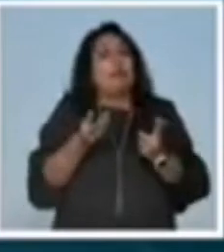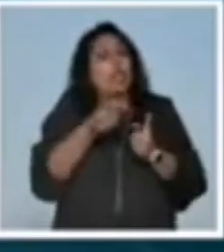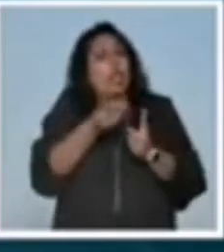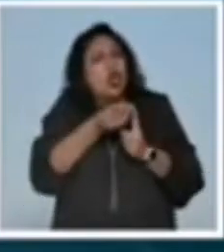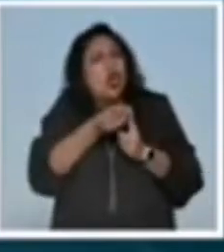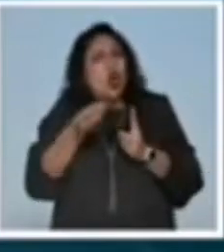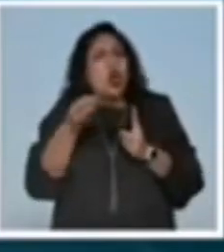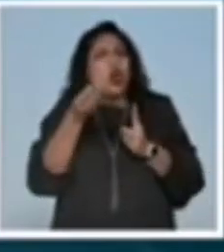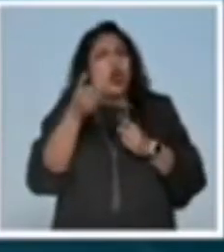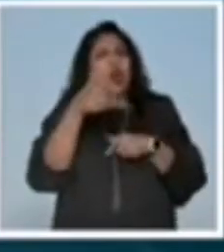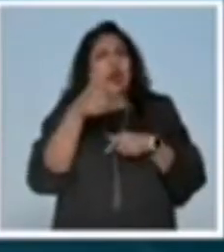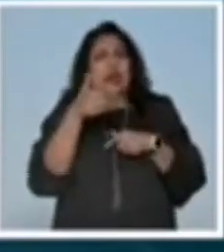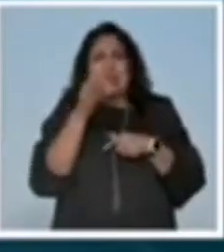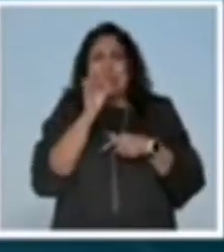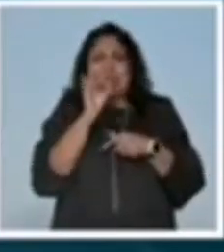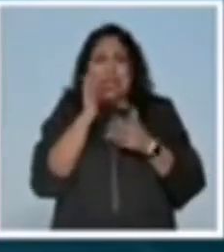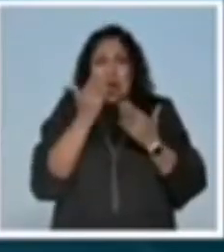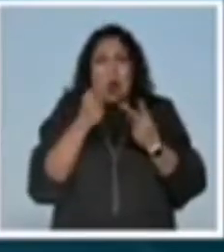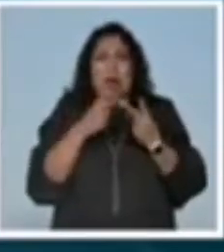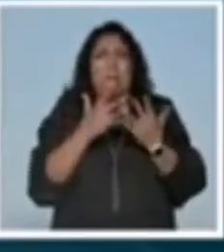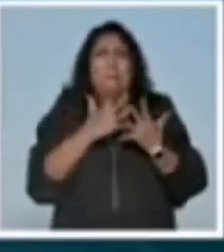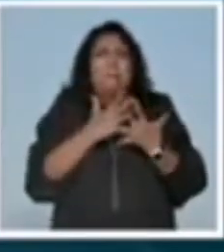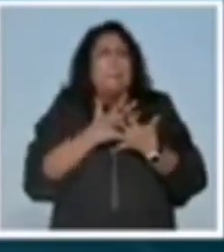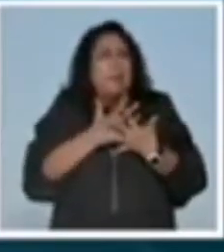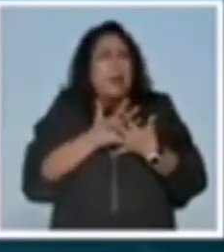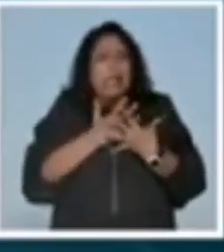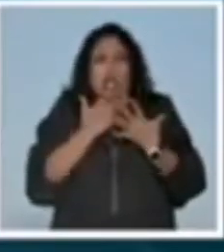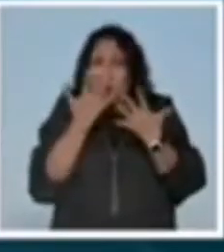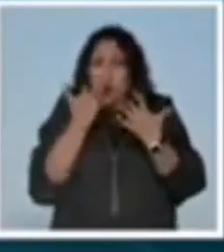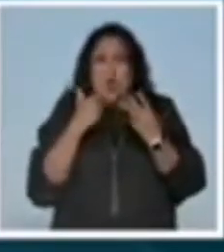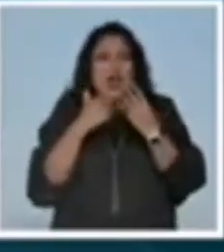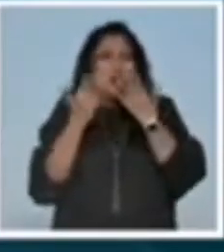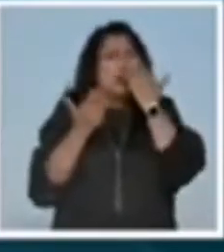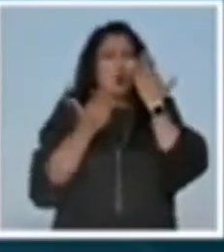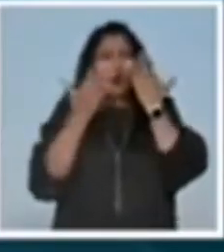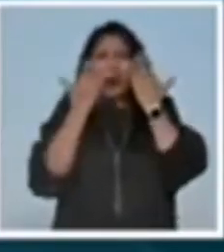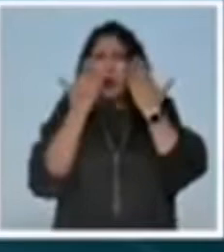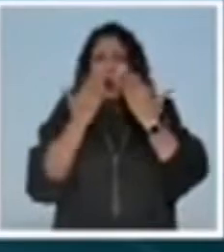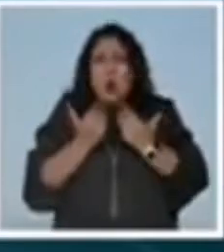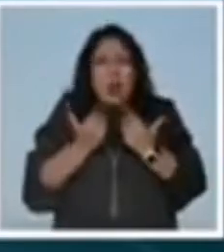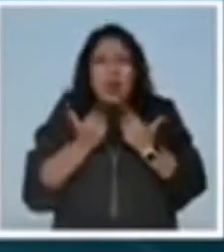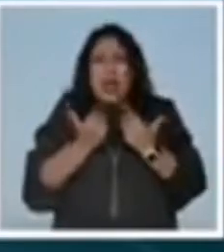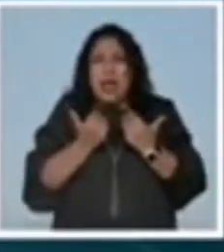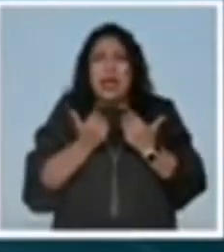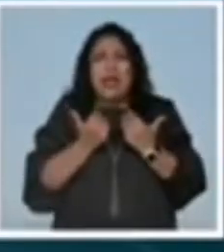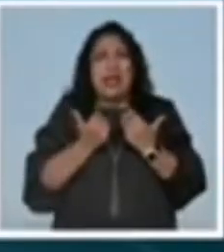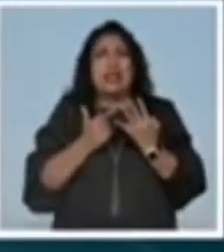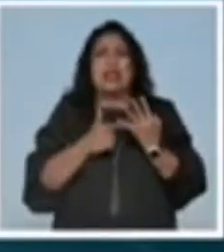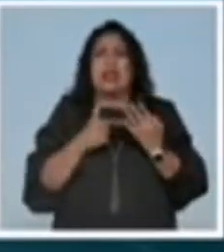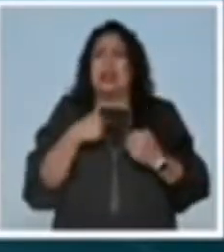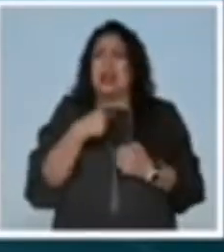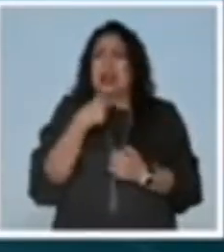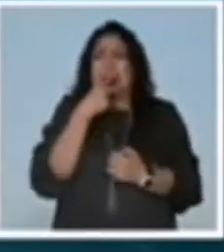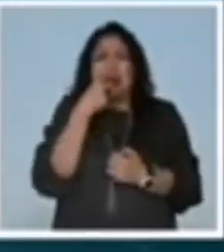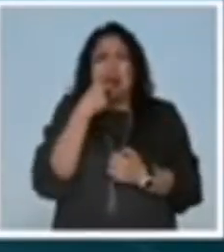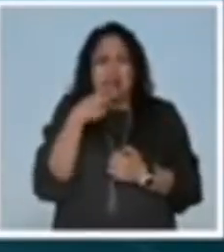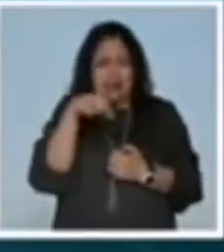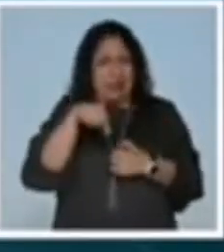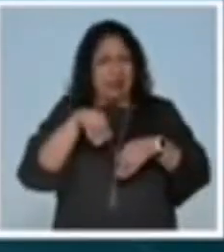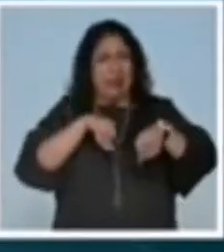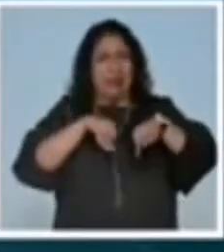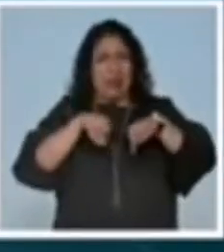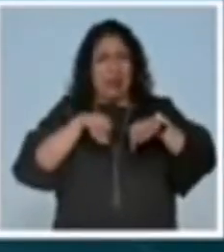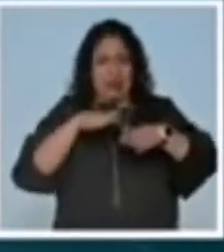disciplina, sin pasión, sin estudio, sin decir,